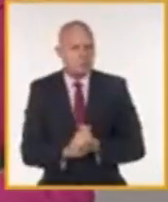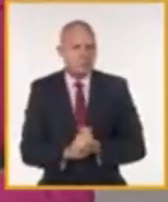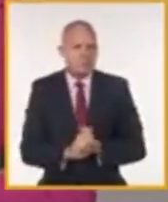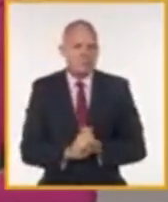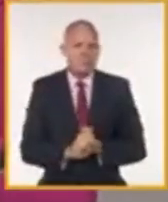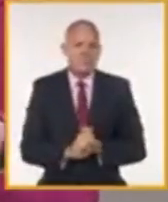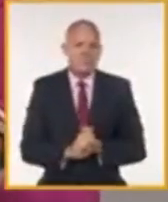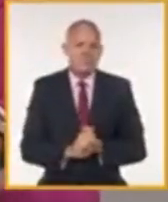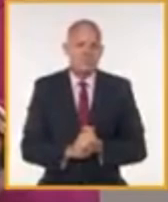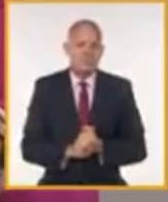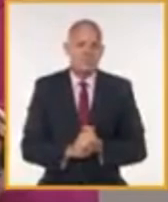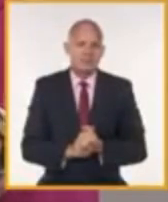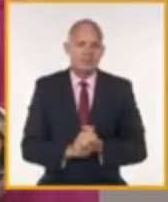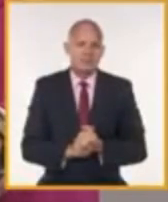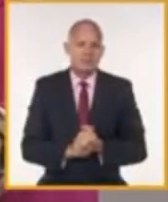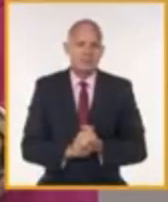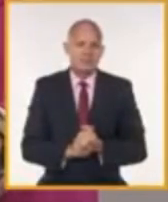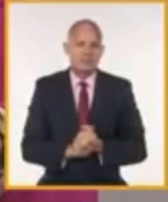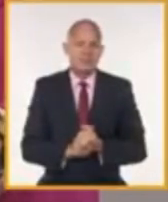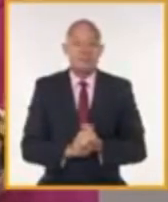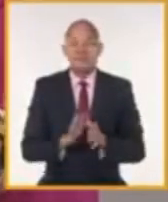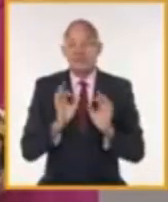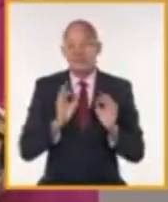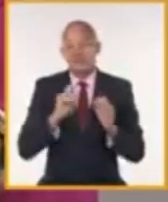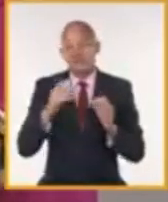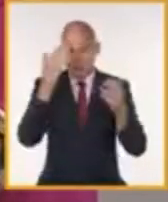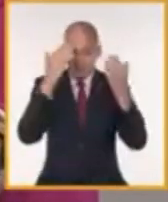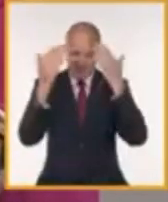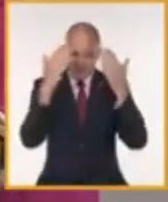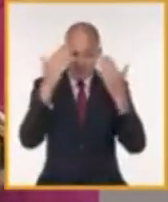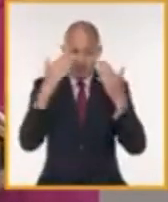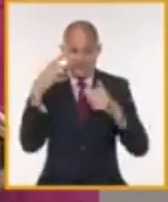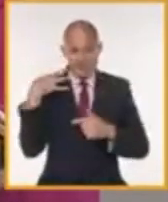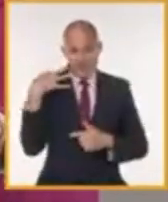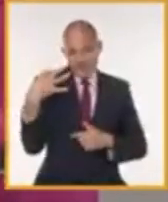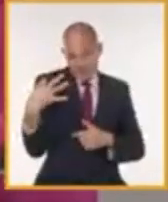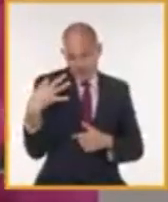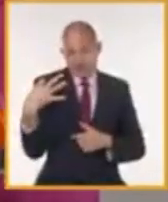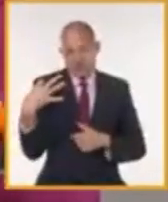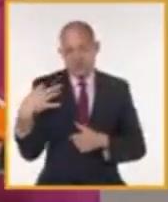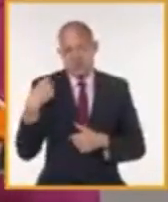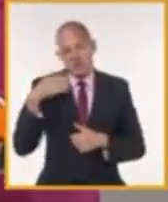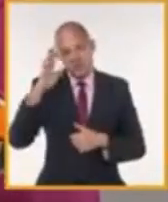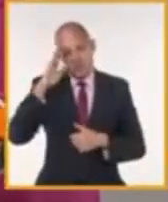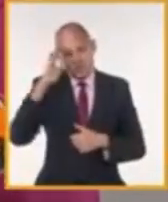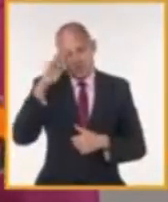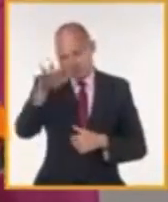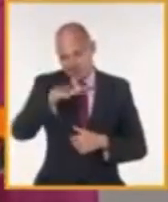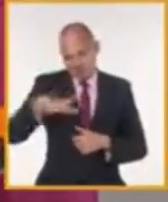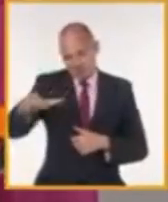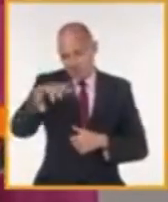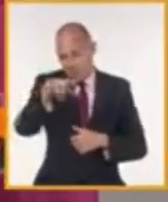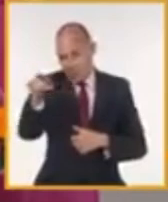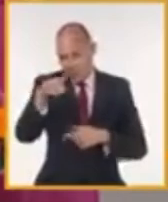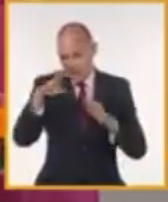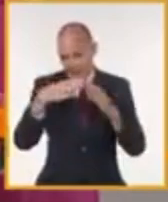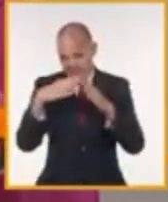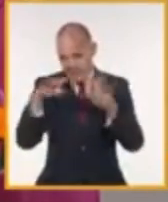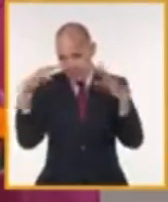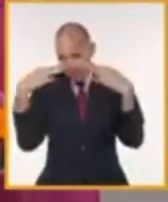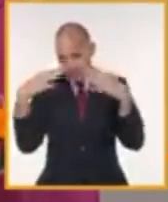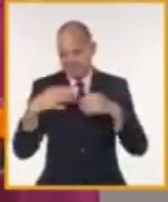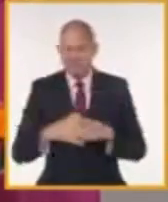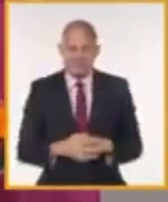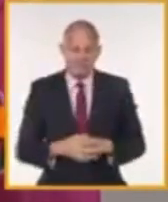saludos reiterados a nuestro pueblo y la oportunidad de estarlos informando sobre un proceso puntual en